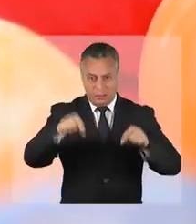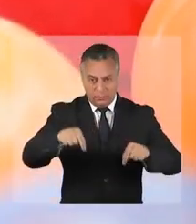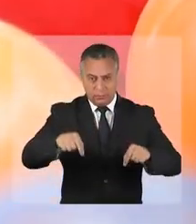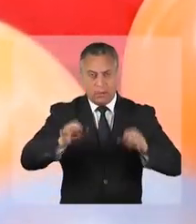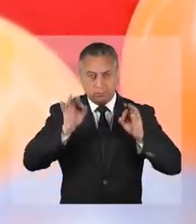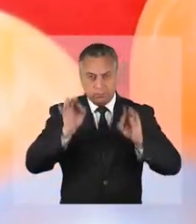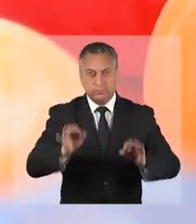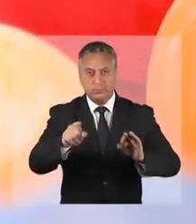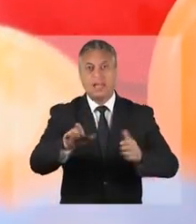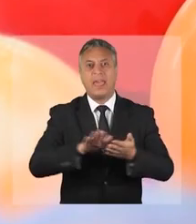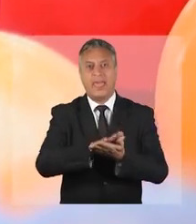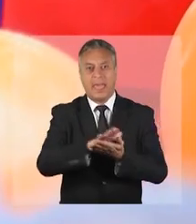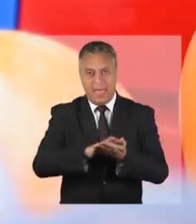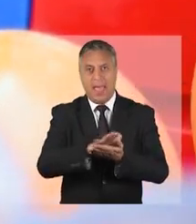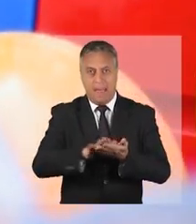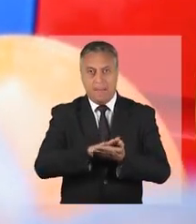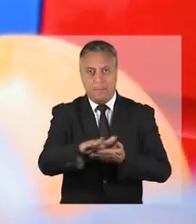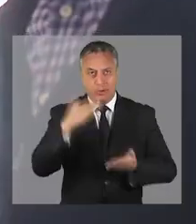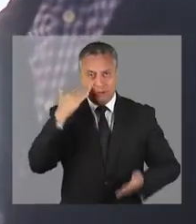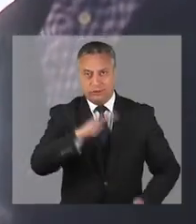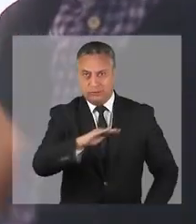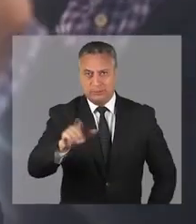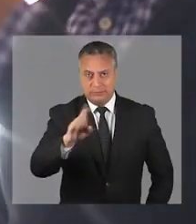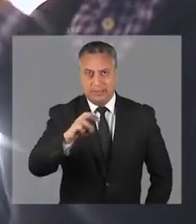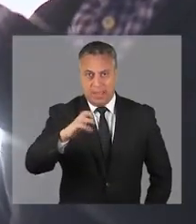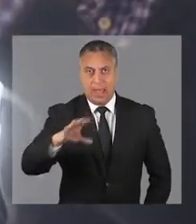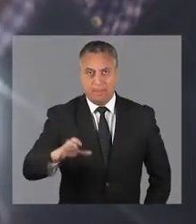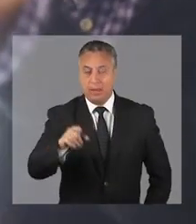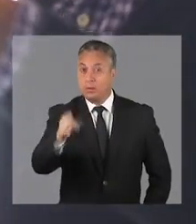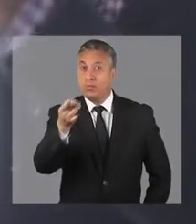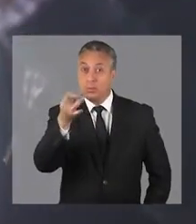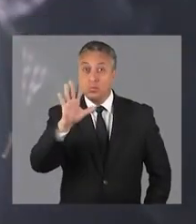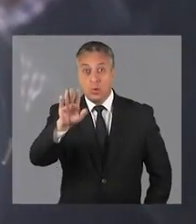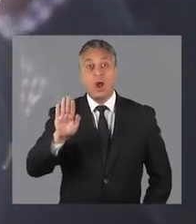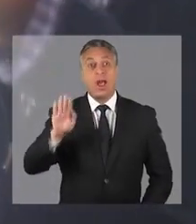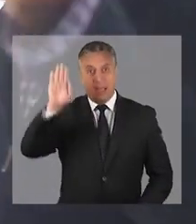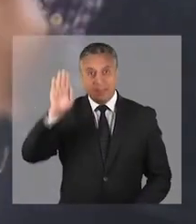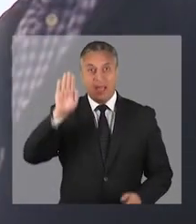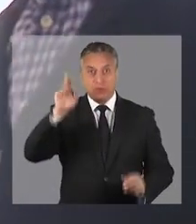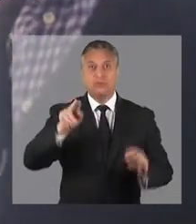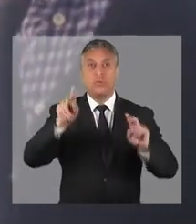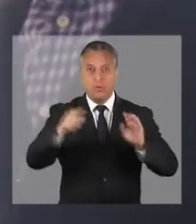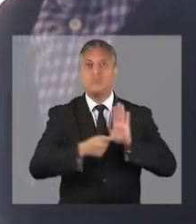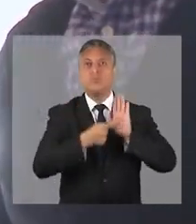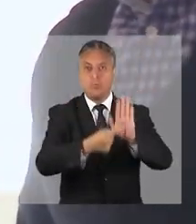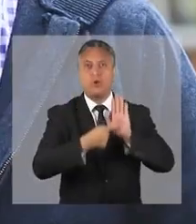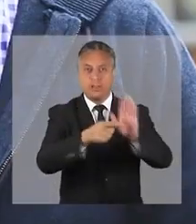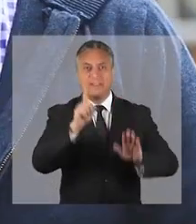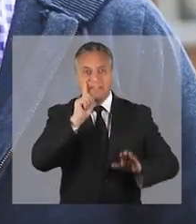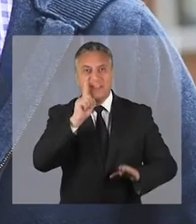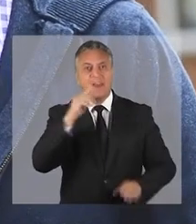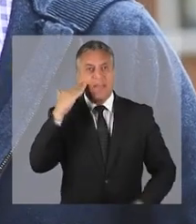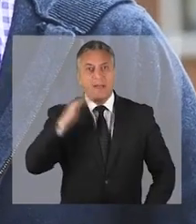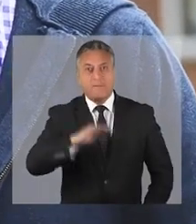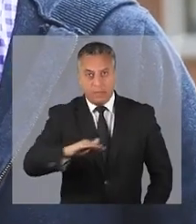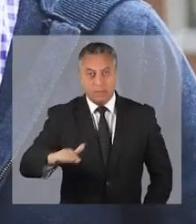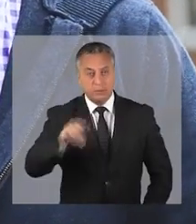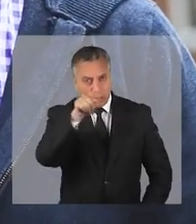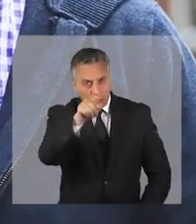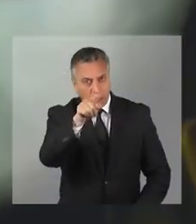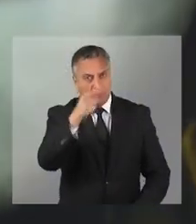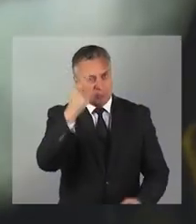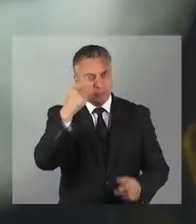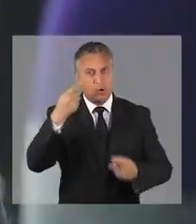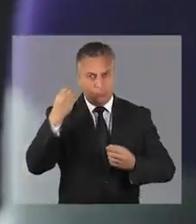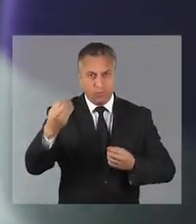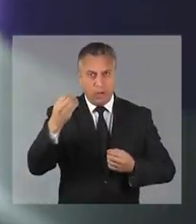centro del Sename sea efectivamente un ejemplo. Tengo entendido que el único candidato que tiene propuestas respecto al tema de infancia. Me parece bastante bueno que él piense